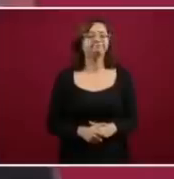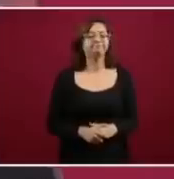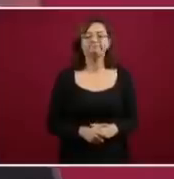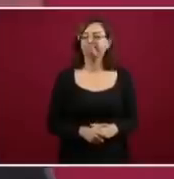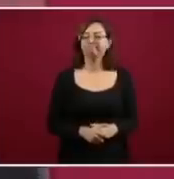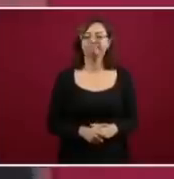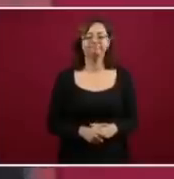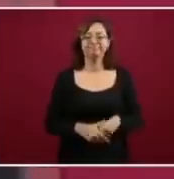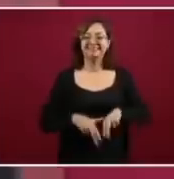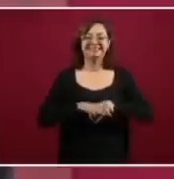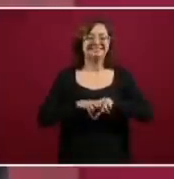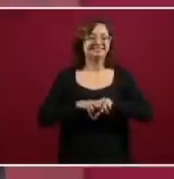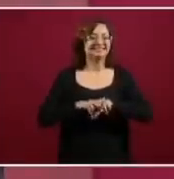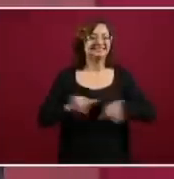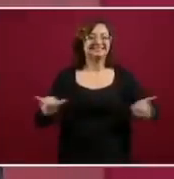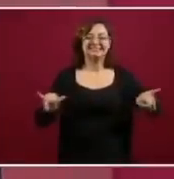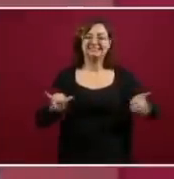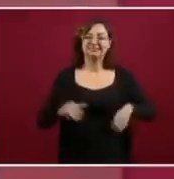de nadie